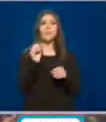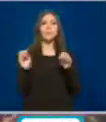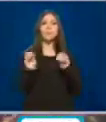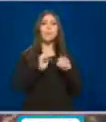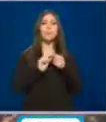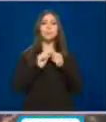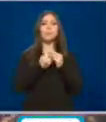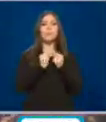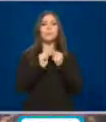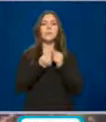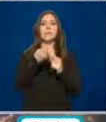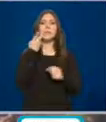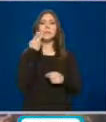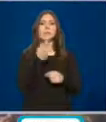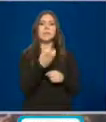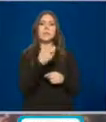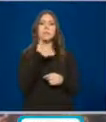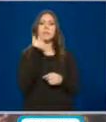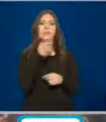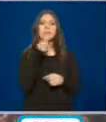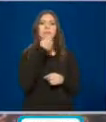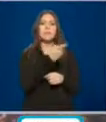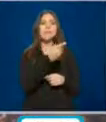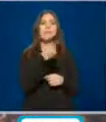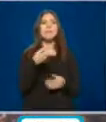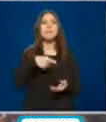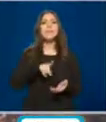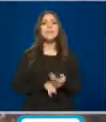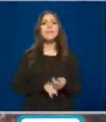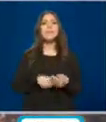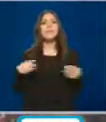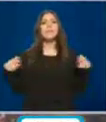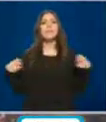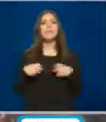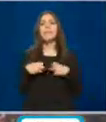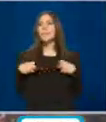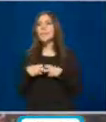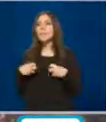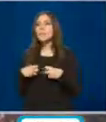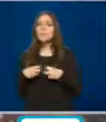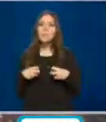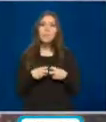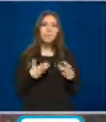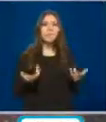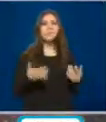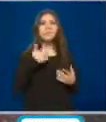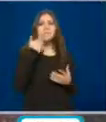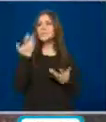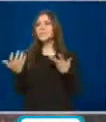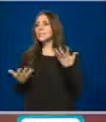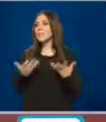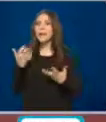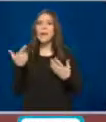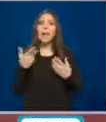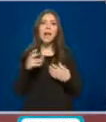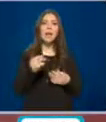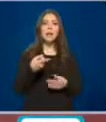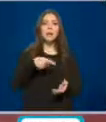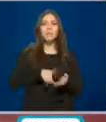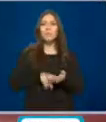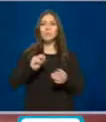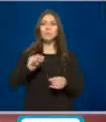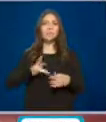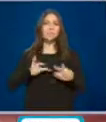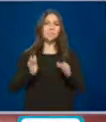¿no? Esto nos da un indicador de que estamos nerviosos, de que estamos inquietos, de que hay ansiedad o algo está pasando